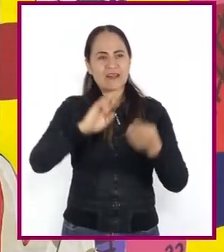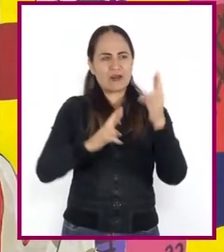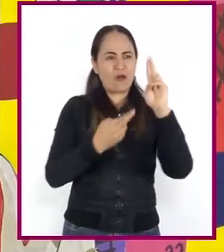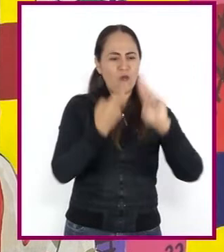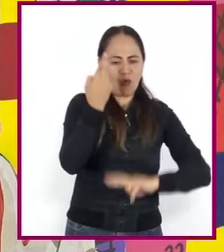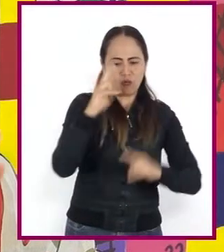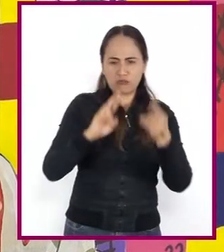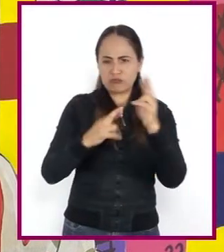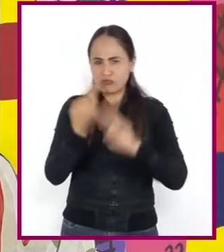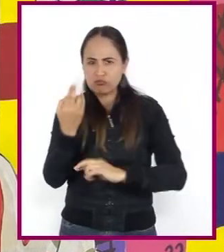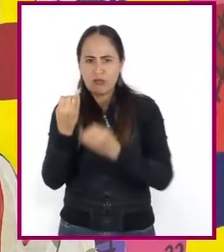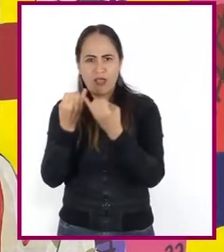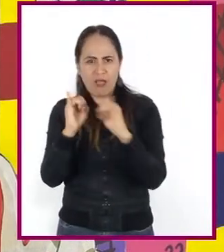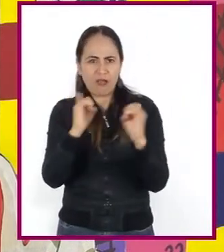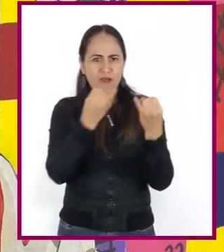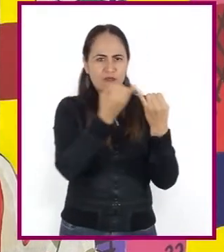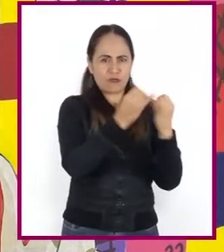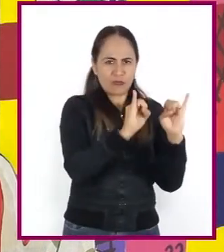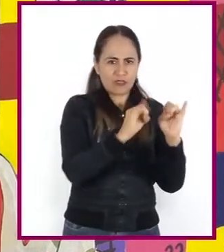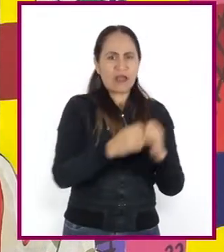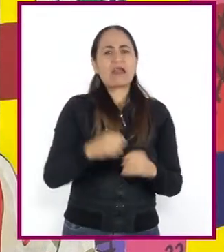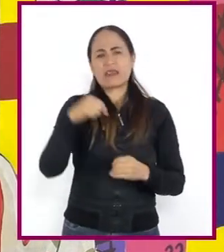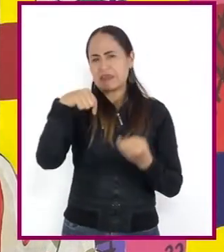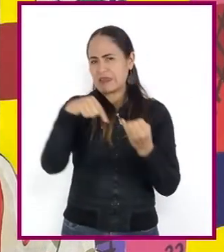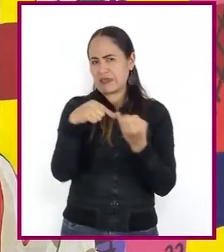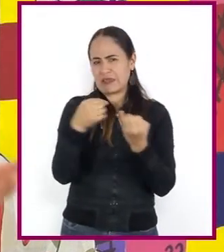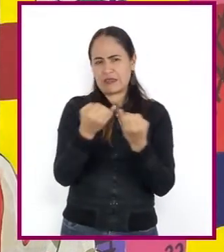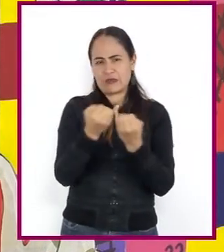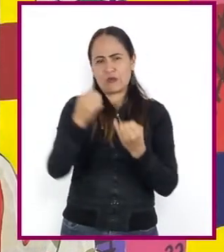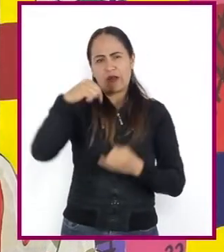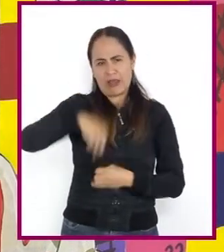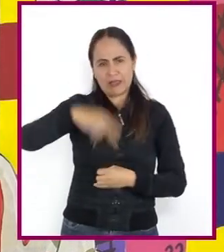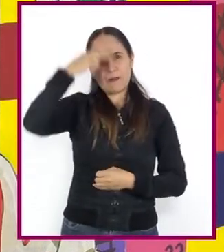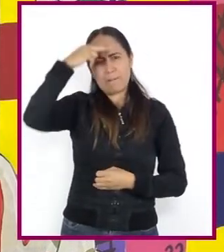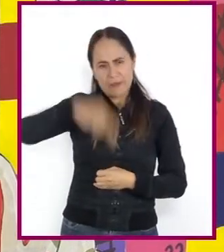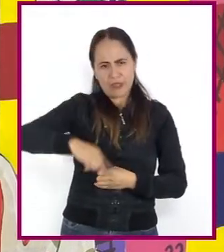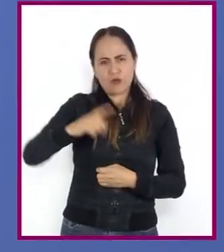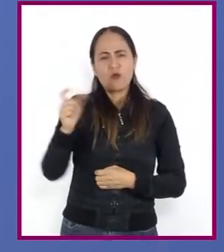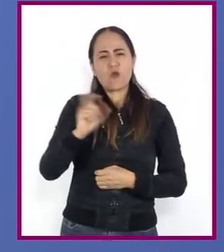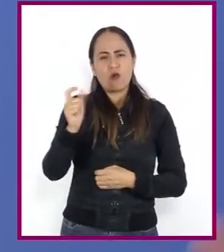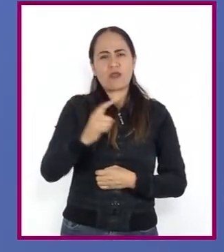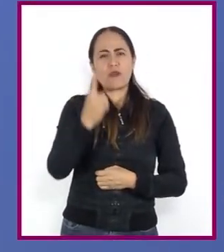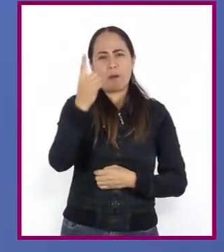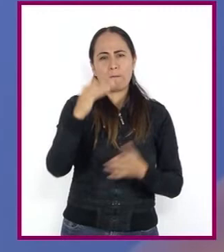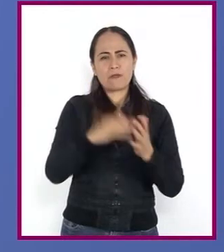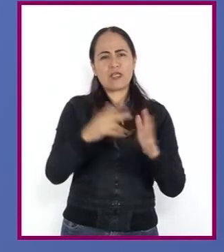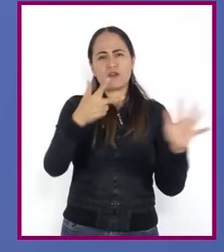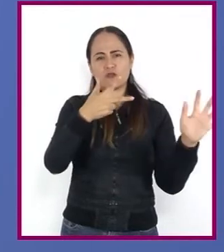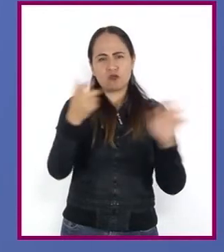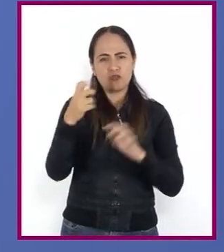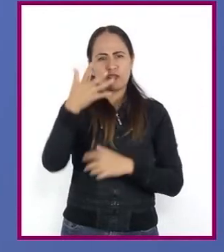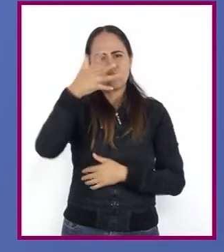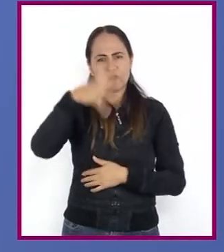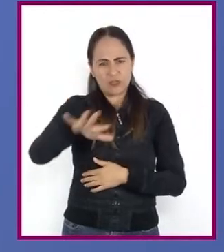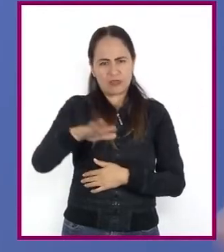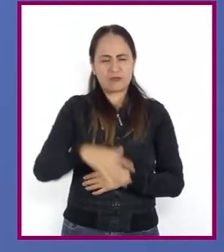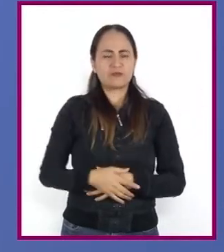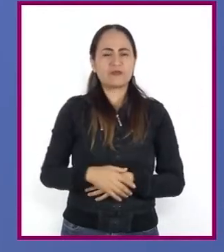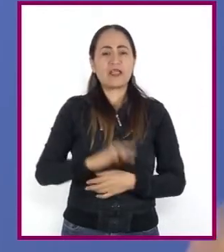revoluciones independentistas como la de México en 1810. La Revolución